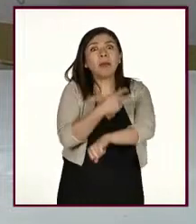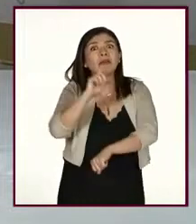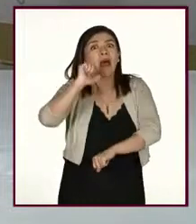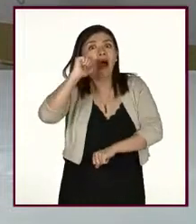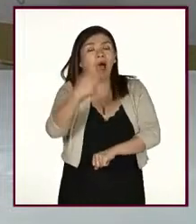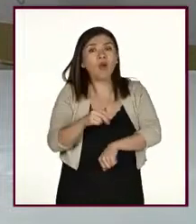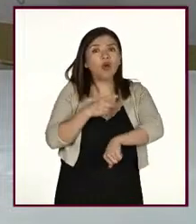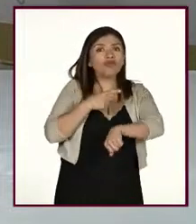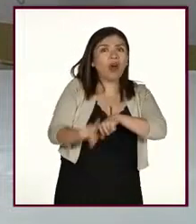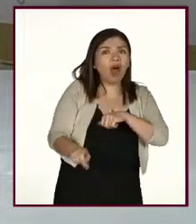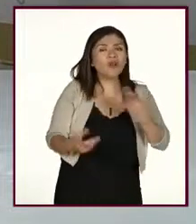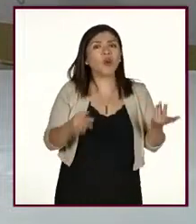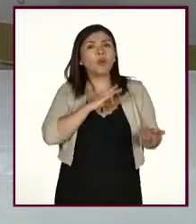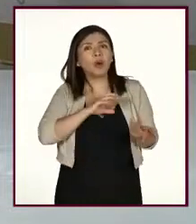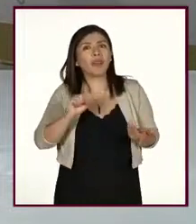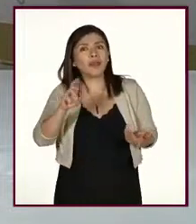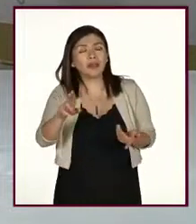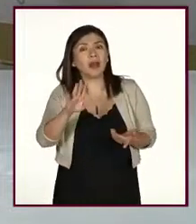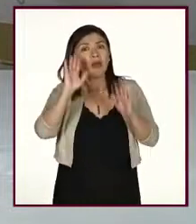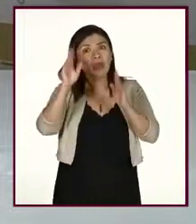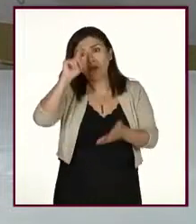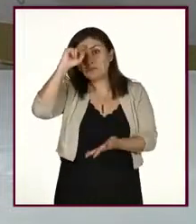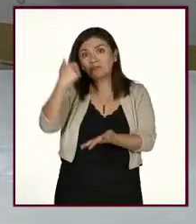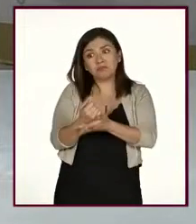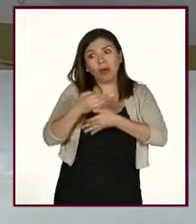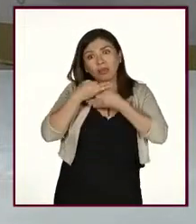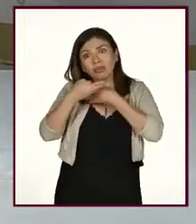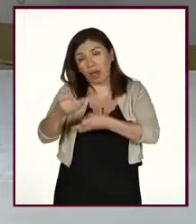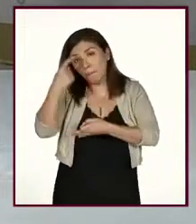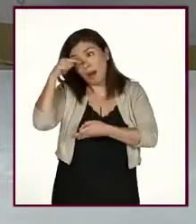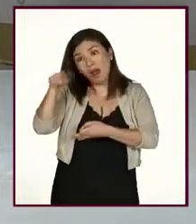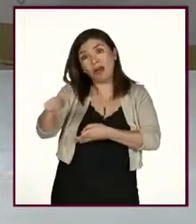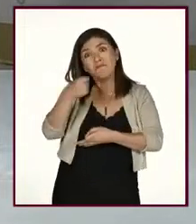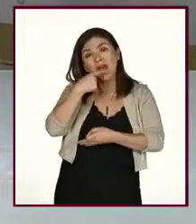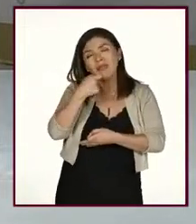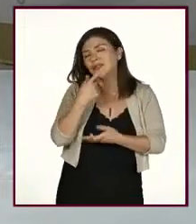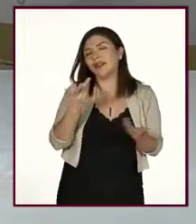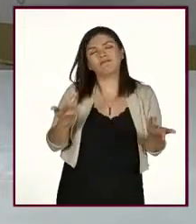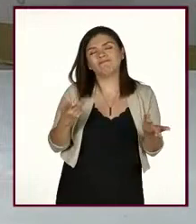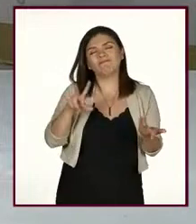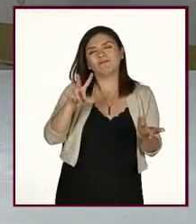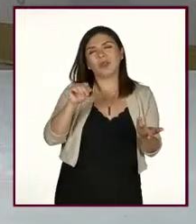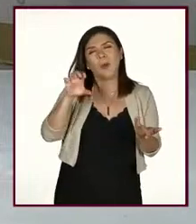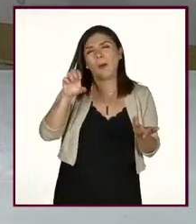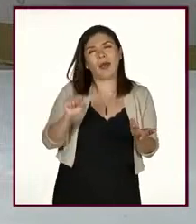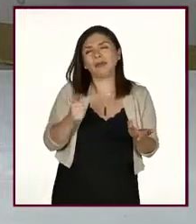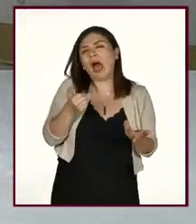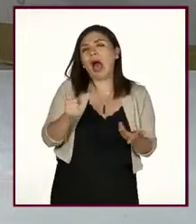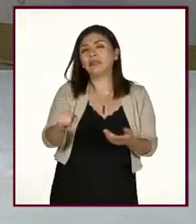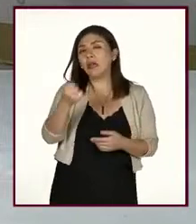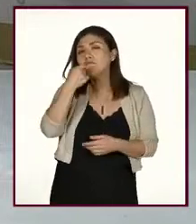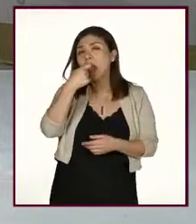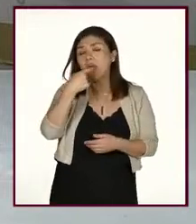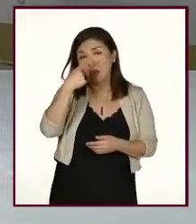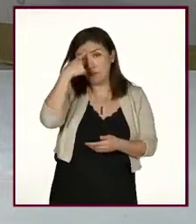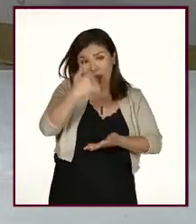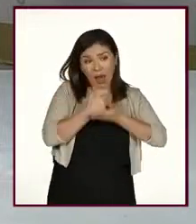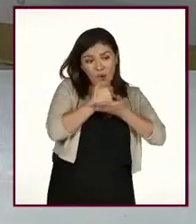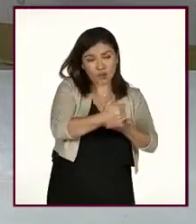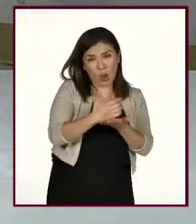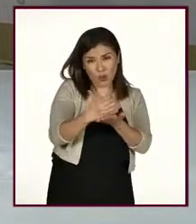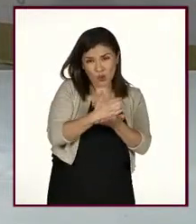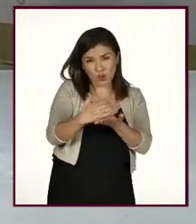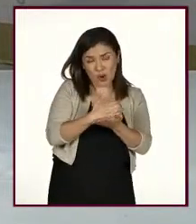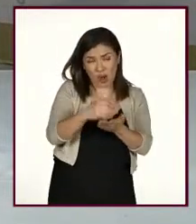lo va a hacer dependiente al medicamento, y pues no, por las características propias del tratamiento